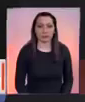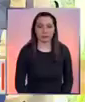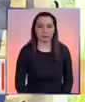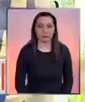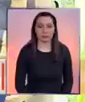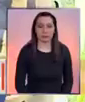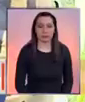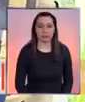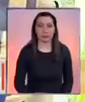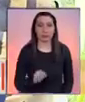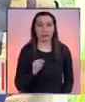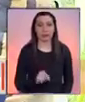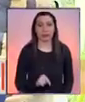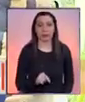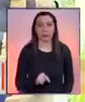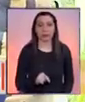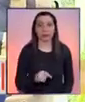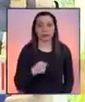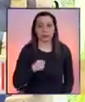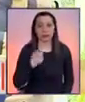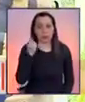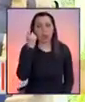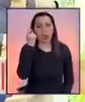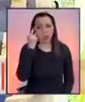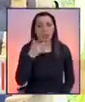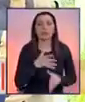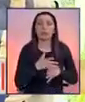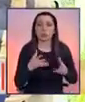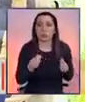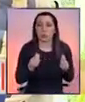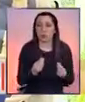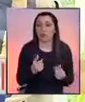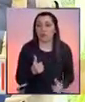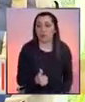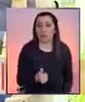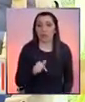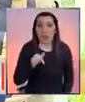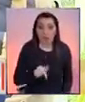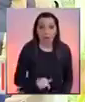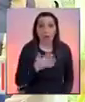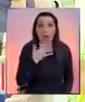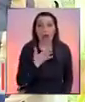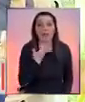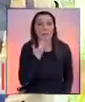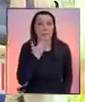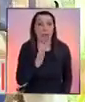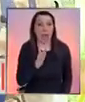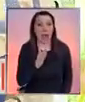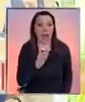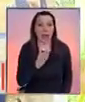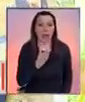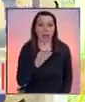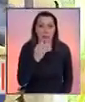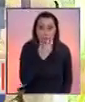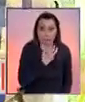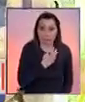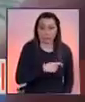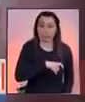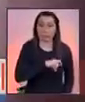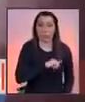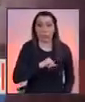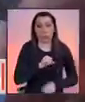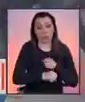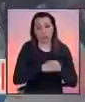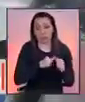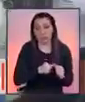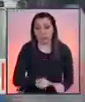Hablaba castellano, yo entiendo bastante bien, y ahora estoy hablando mejor, después de muchos años.